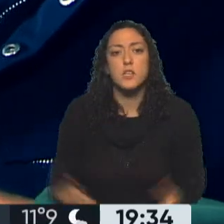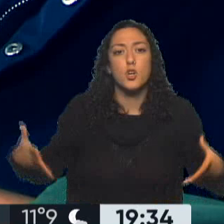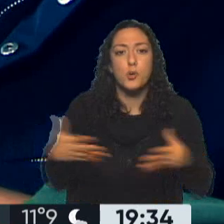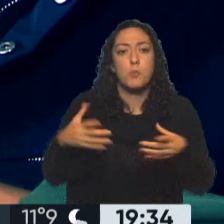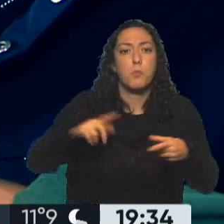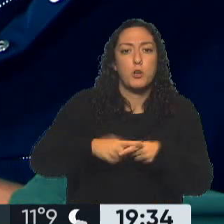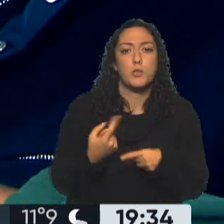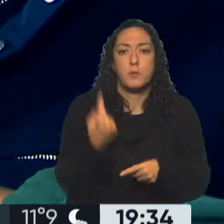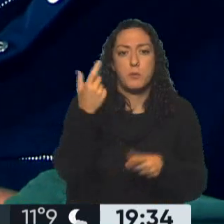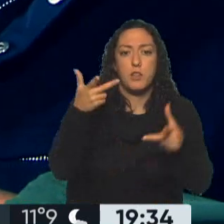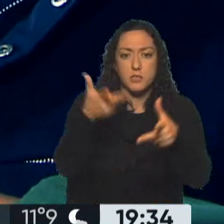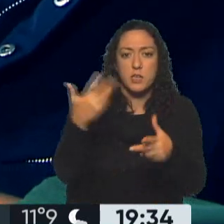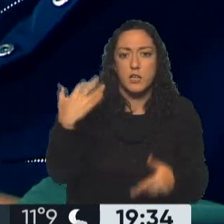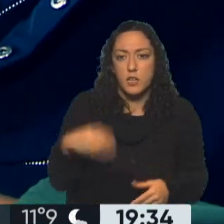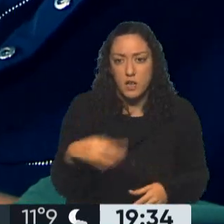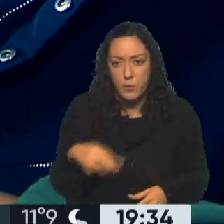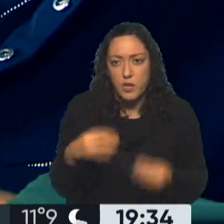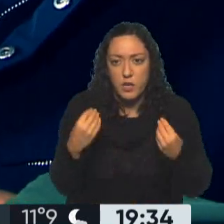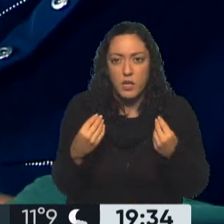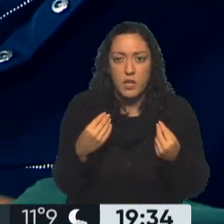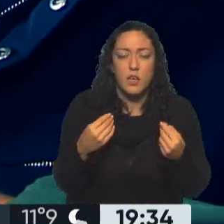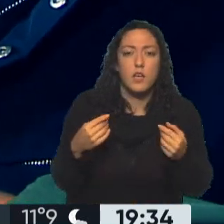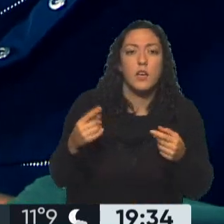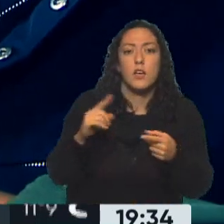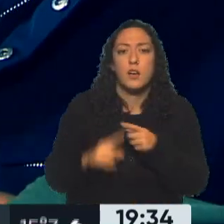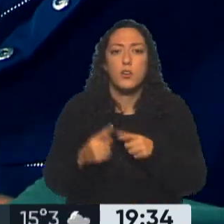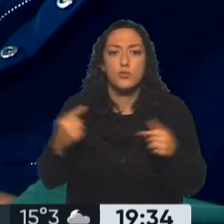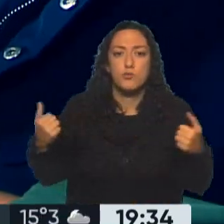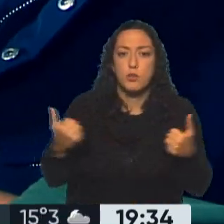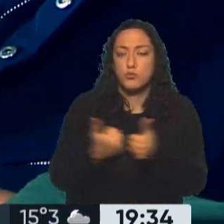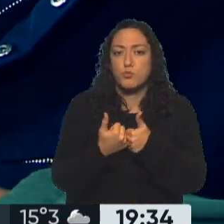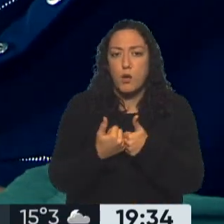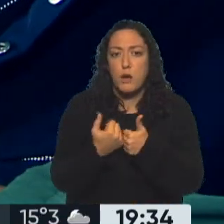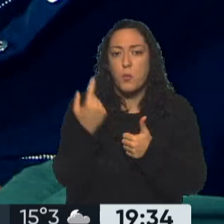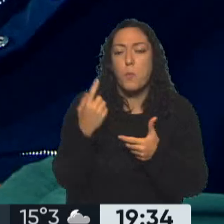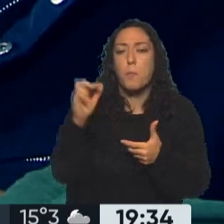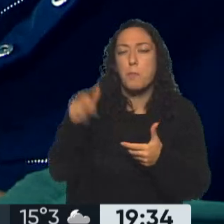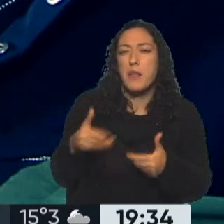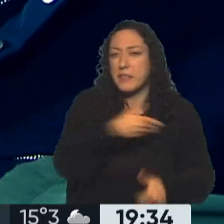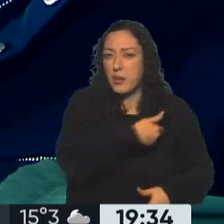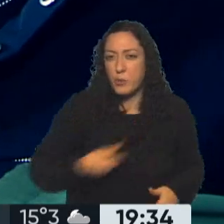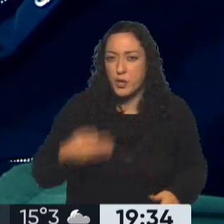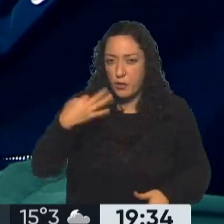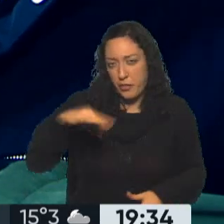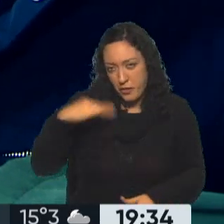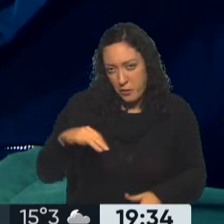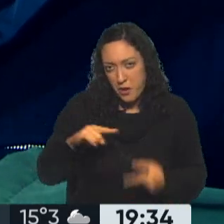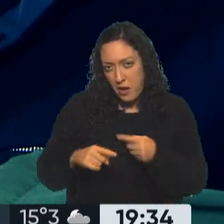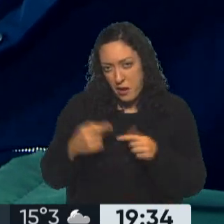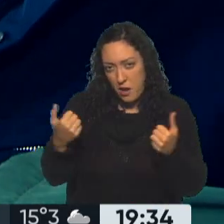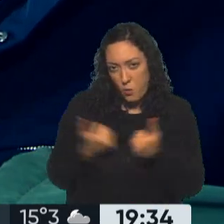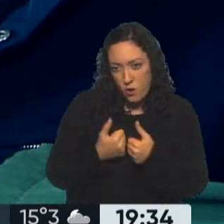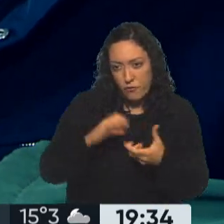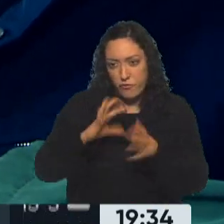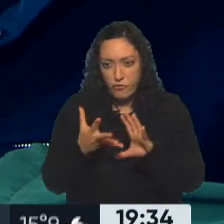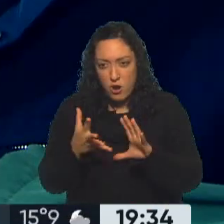política es discutir qué, es consensuar un programa, es consensuar cómo se